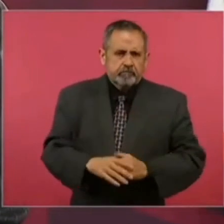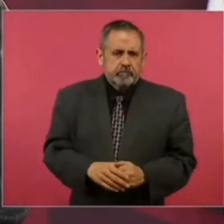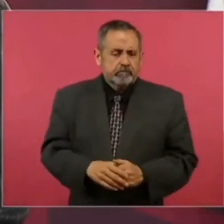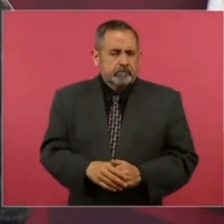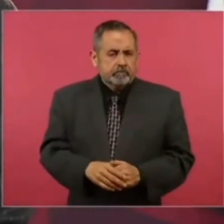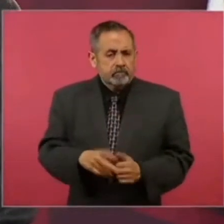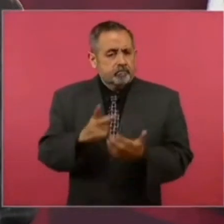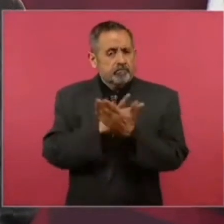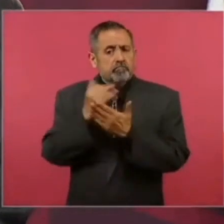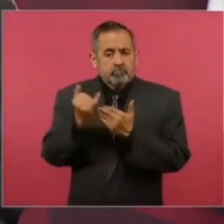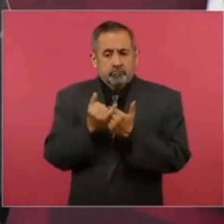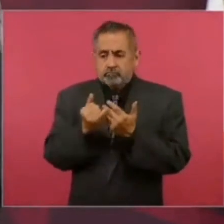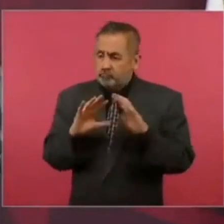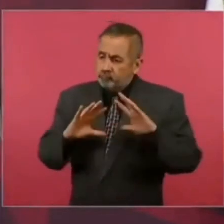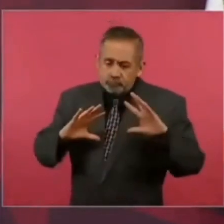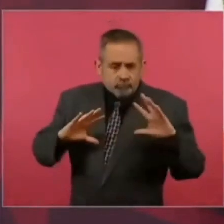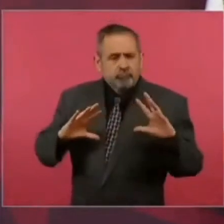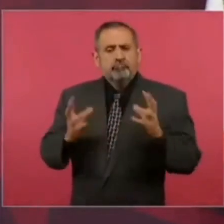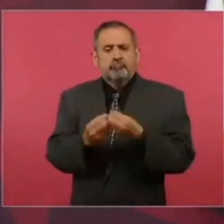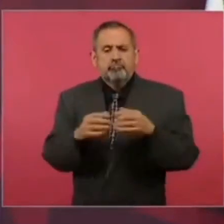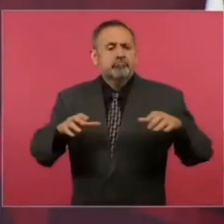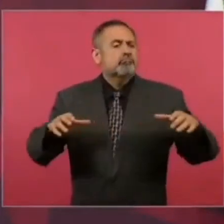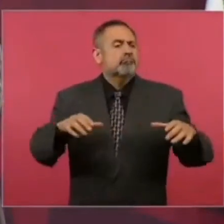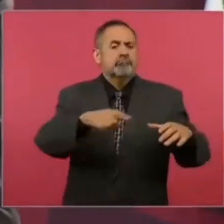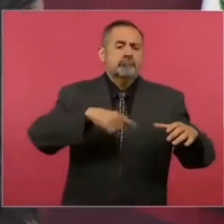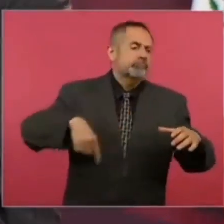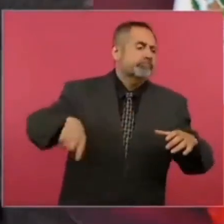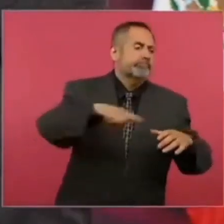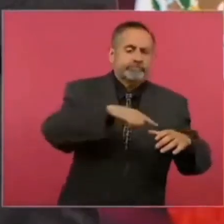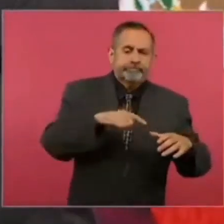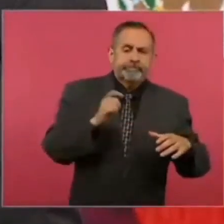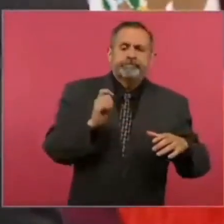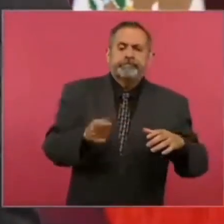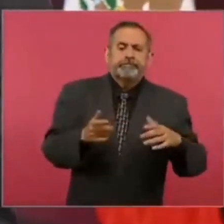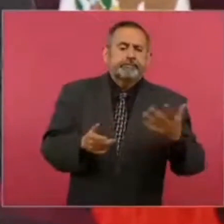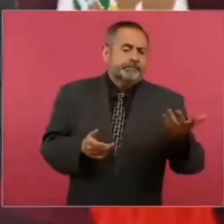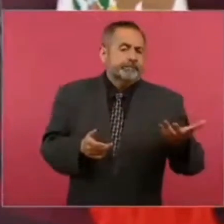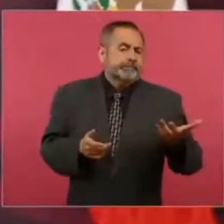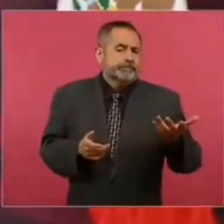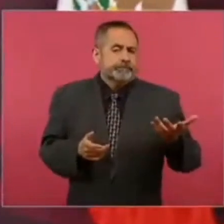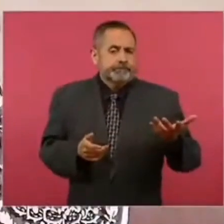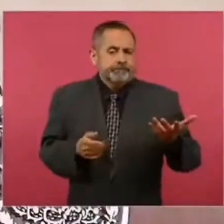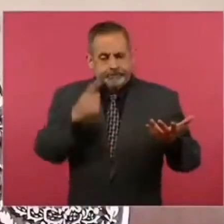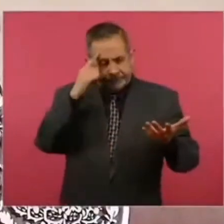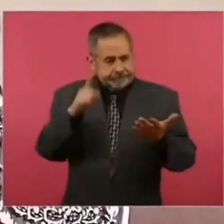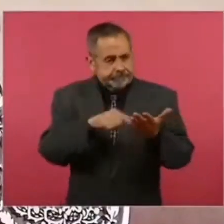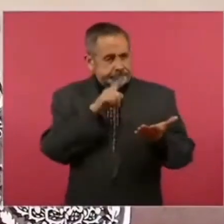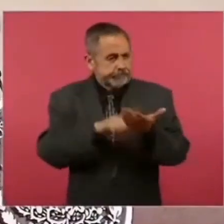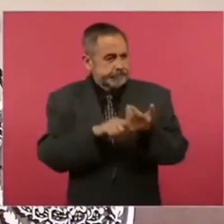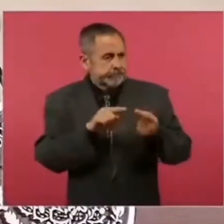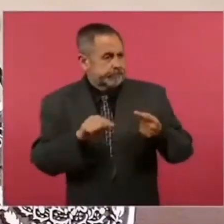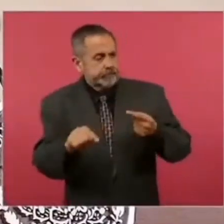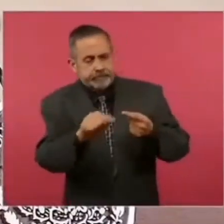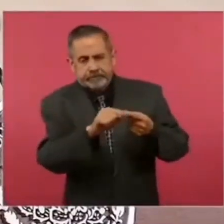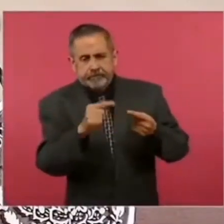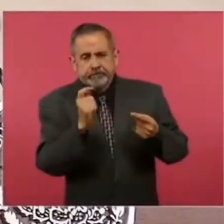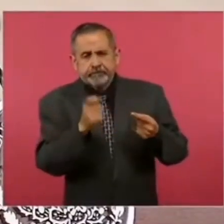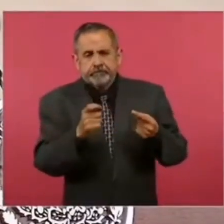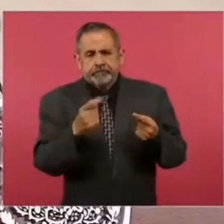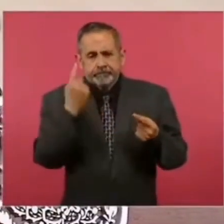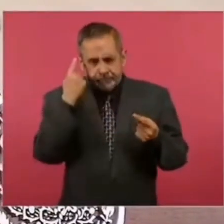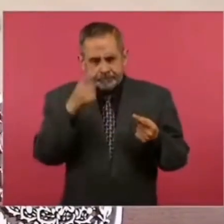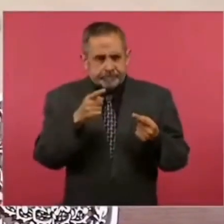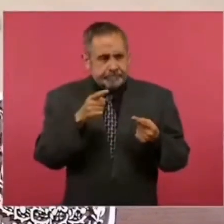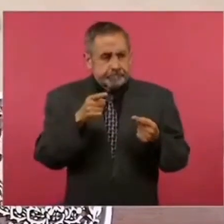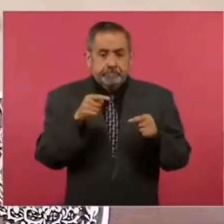es un proyecto integral que tiene que ver también con espacios para